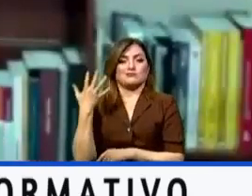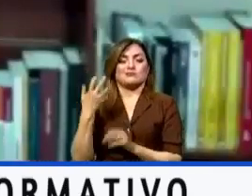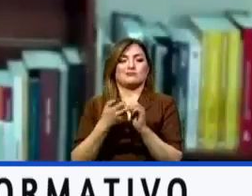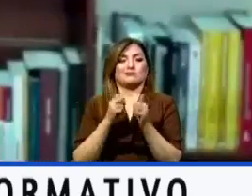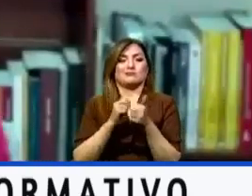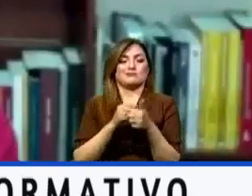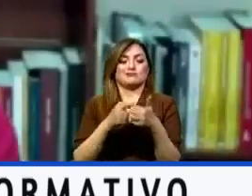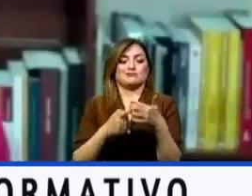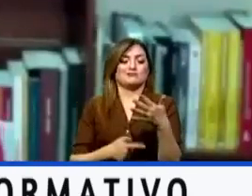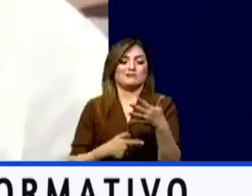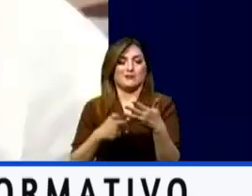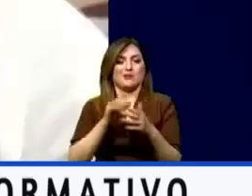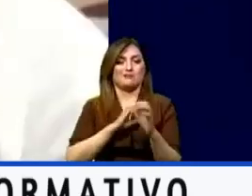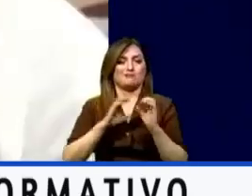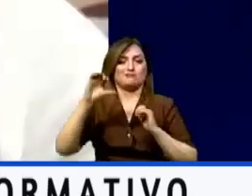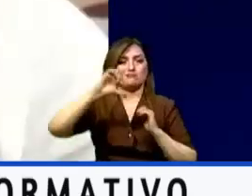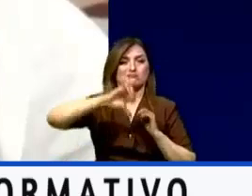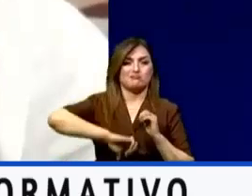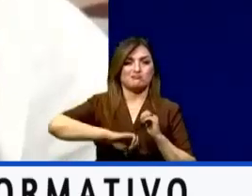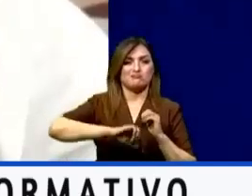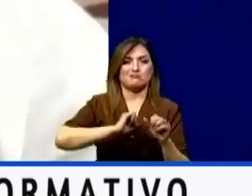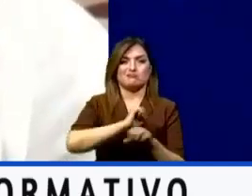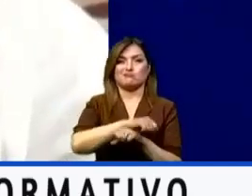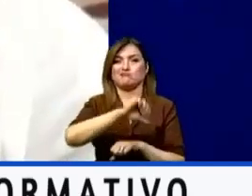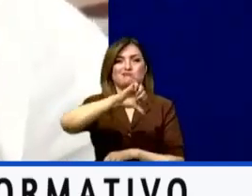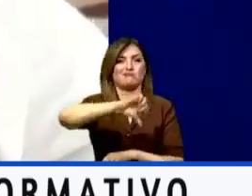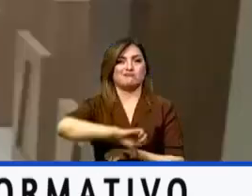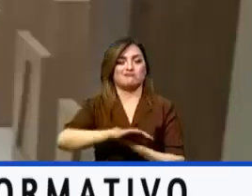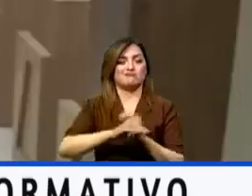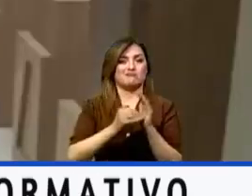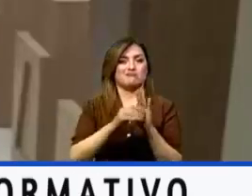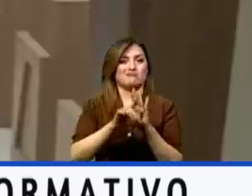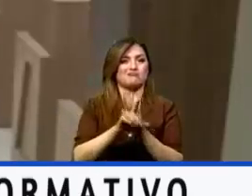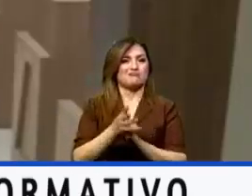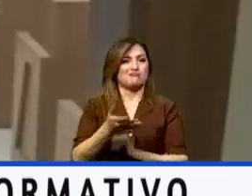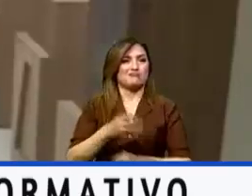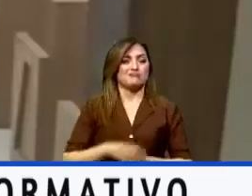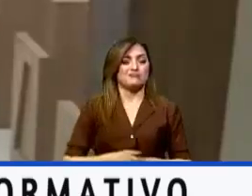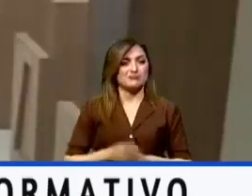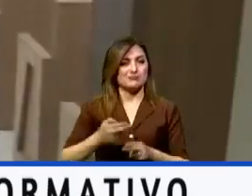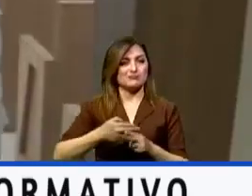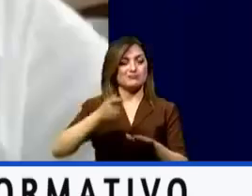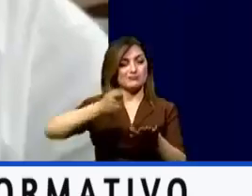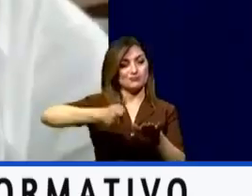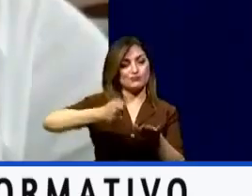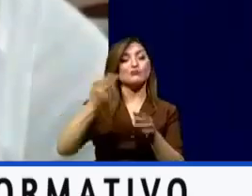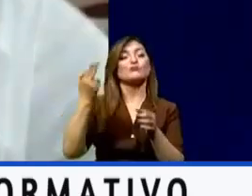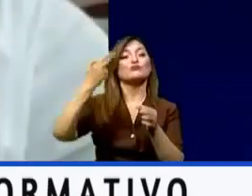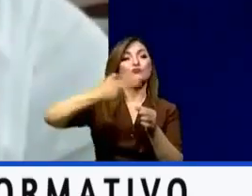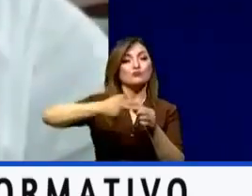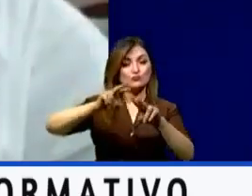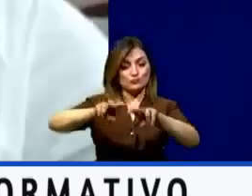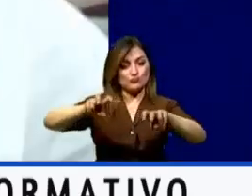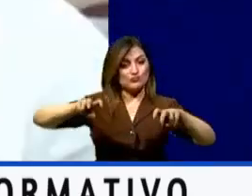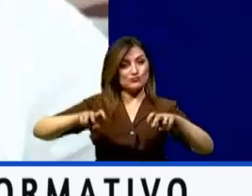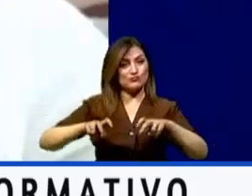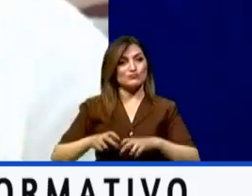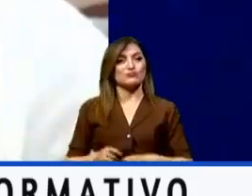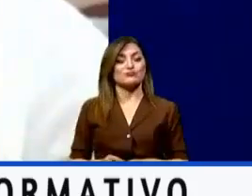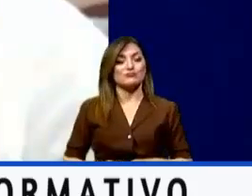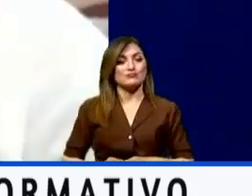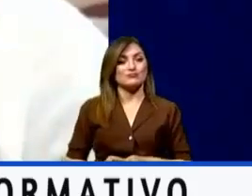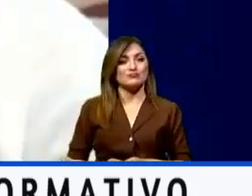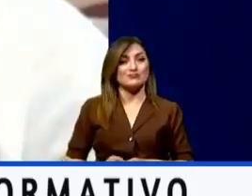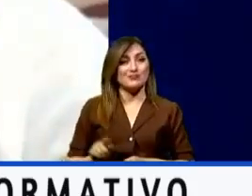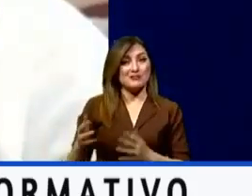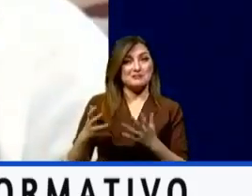conductas reprochables. También al ex juez Fernando Grau, quien formó parte de la misma sala de lo penal. Porque si quiso fugarse y no